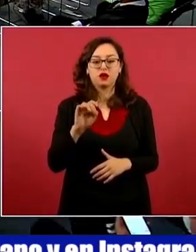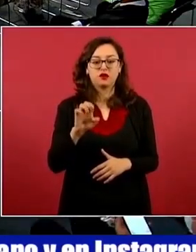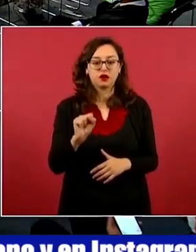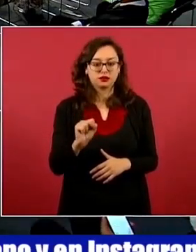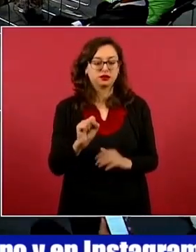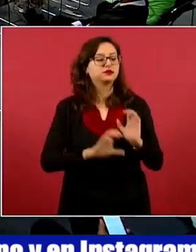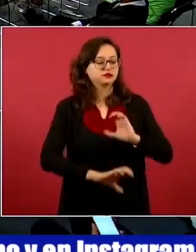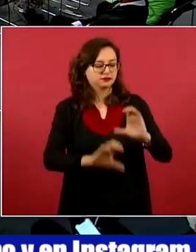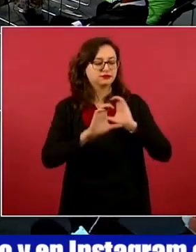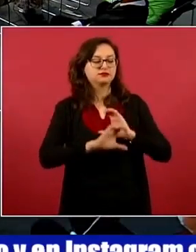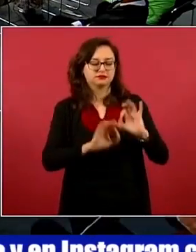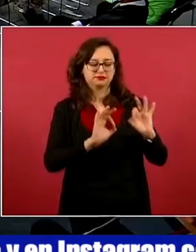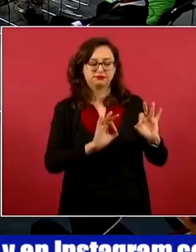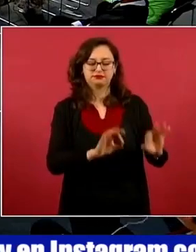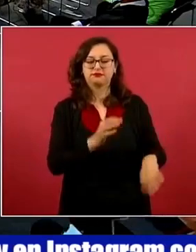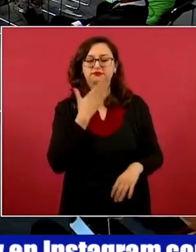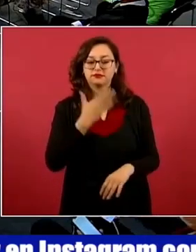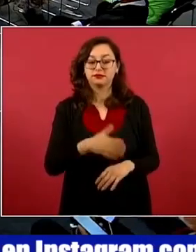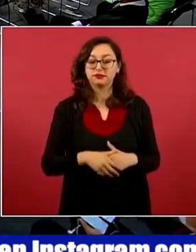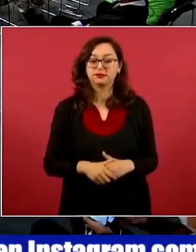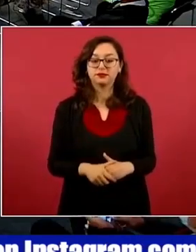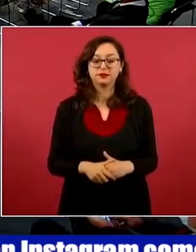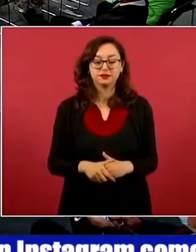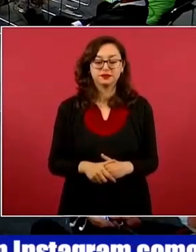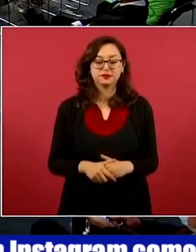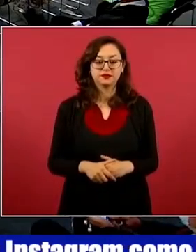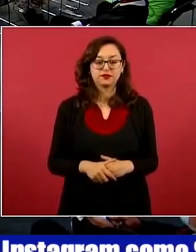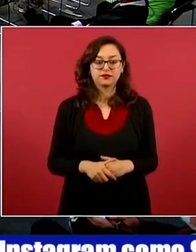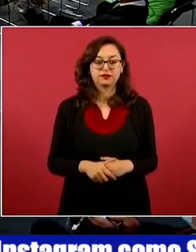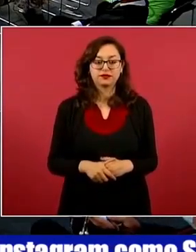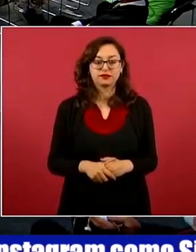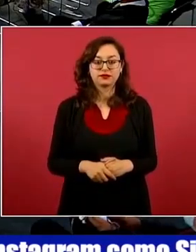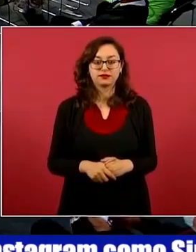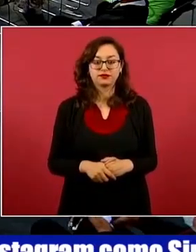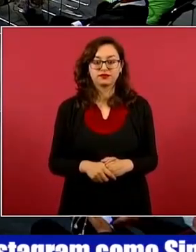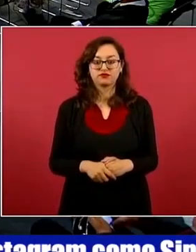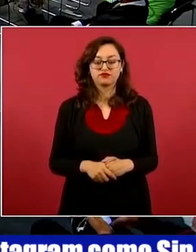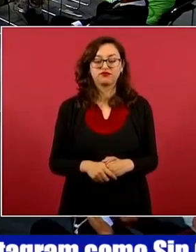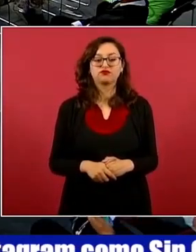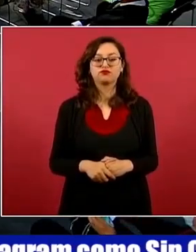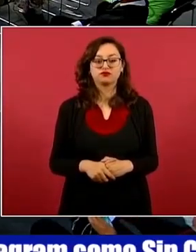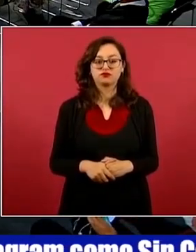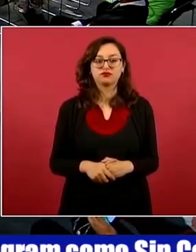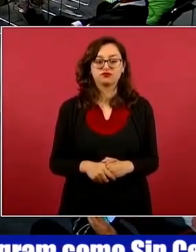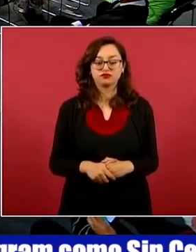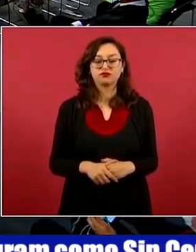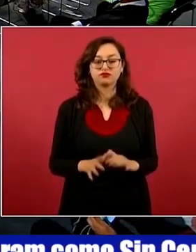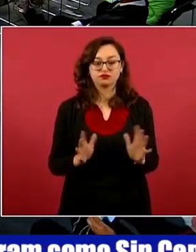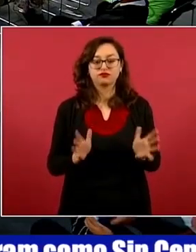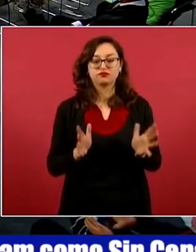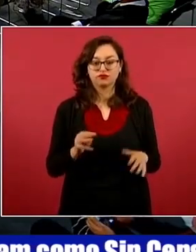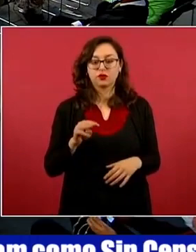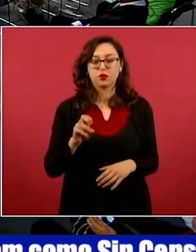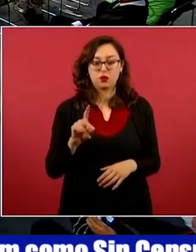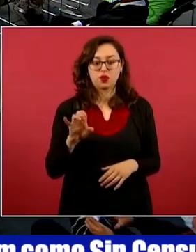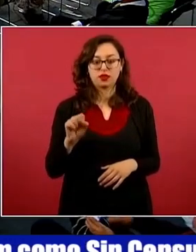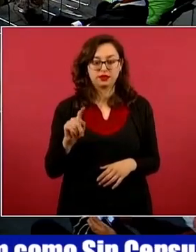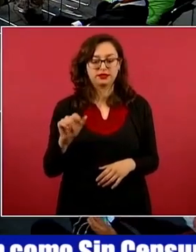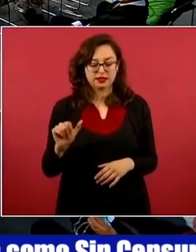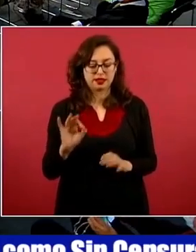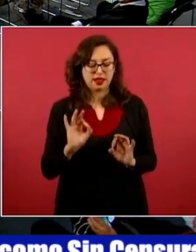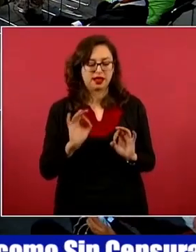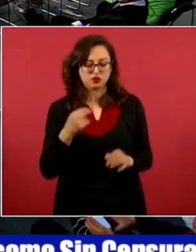Sí, diputada de Juchitán. Diputada de Juchitán, Modesta, ya, ya. Pero vamos con Chicoché,